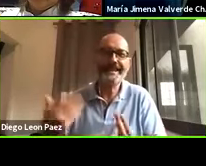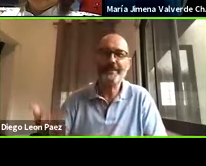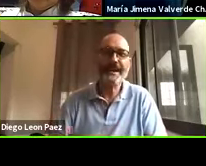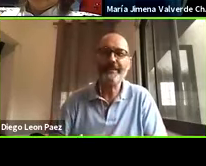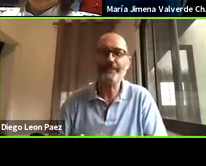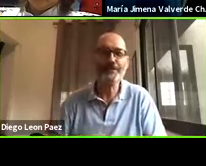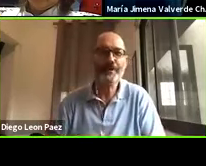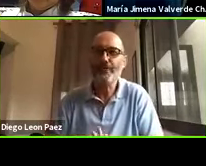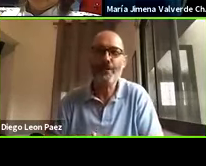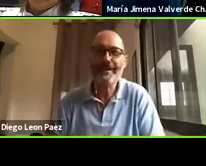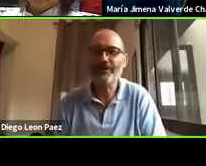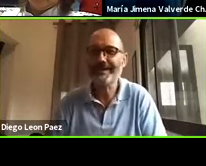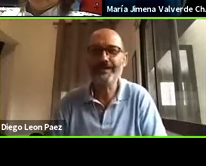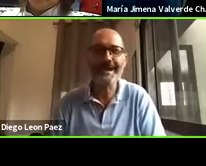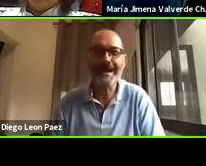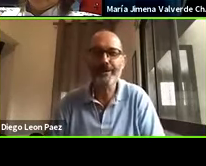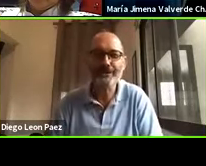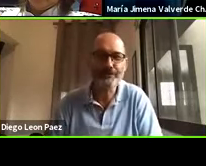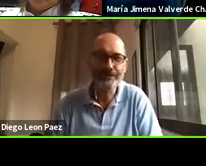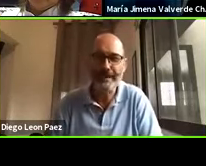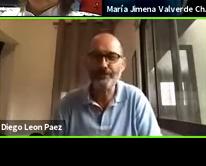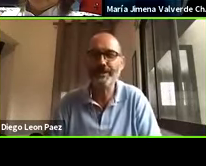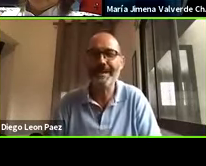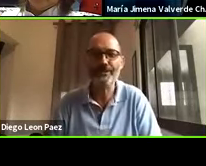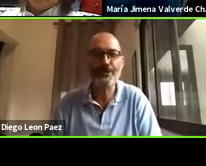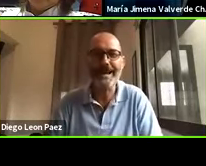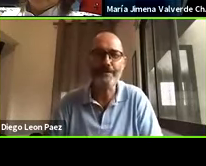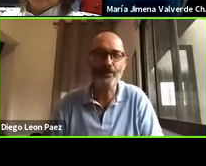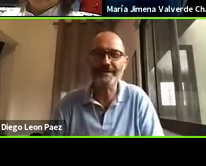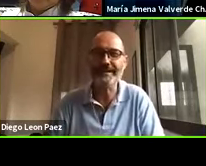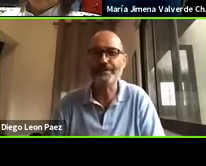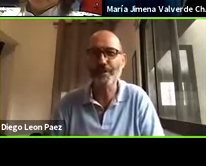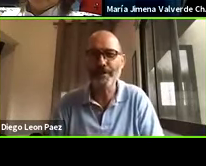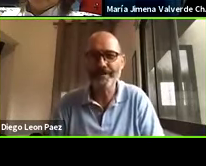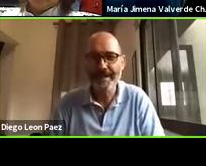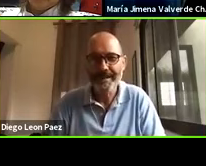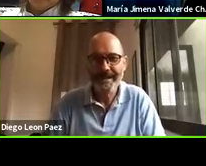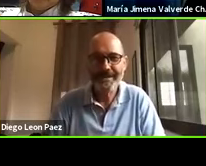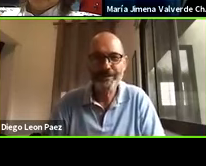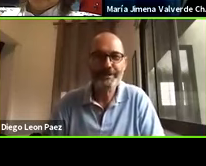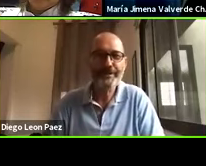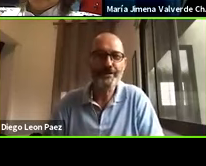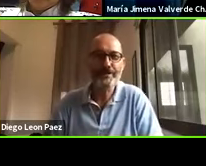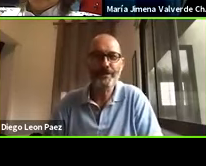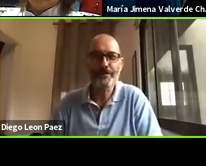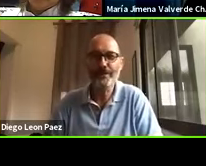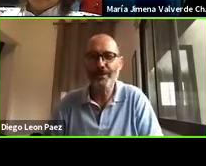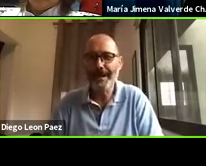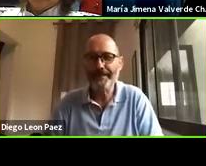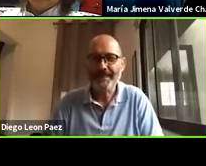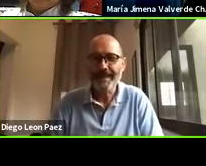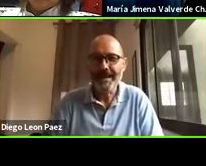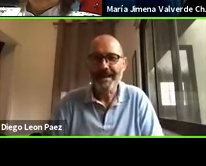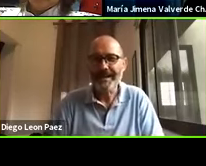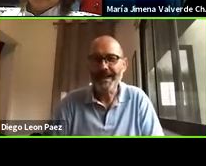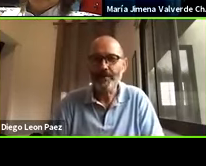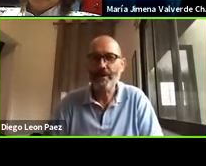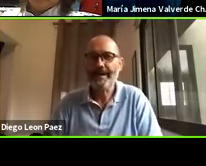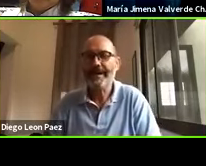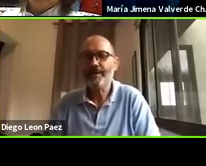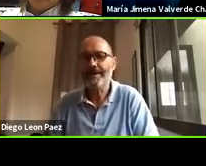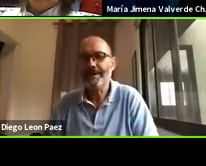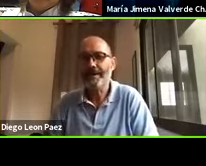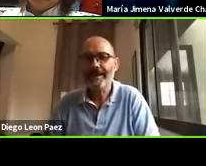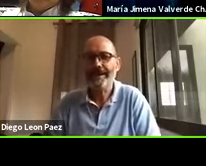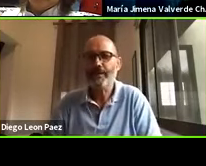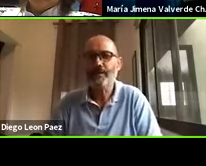a una determinada función en un momento determinado eso es un teatro de la improvisación entonces yo le pregunto a adriana bueno